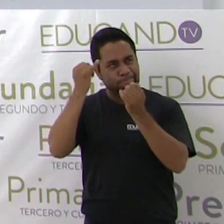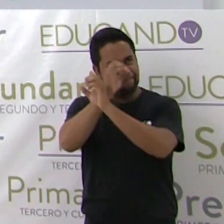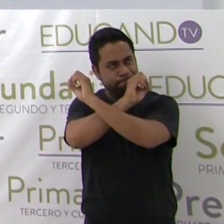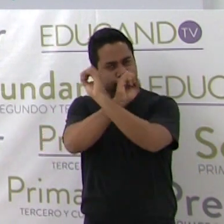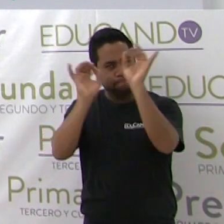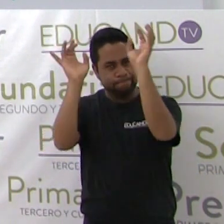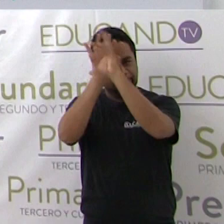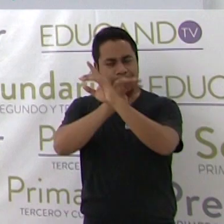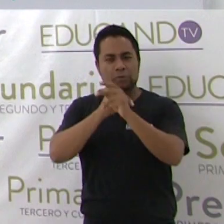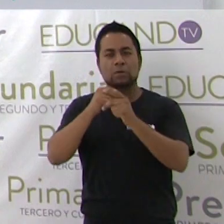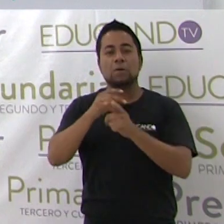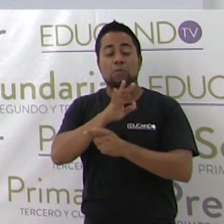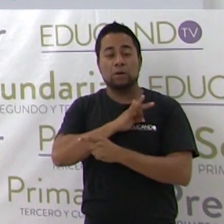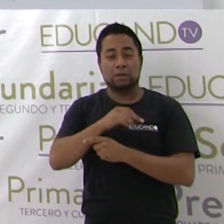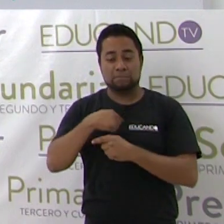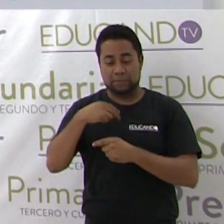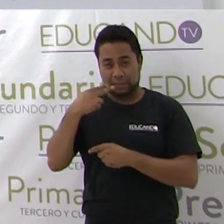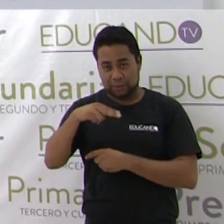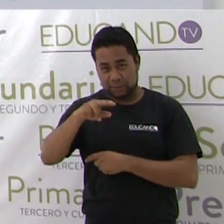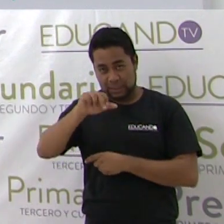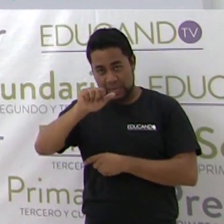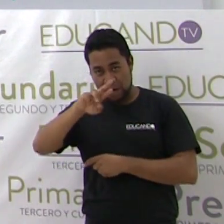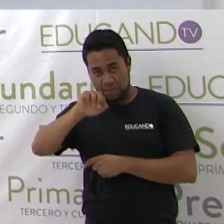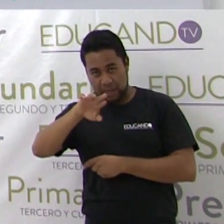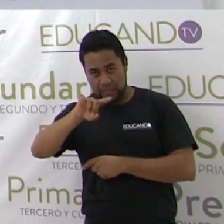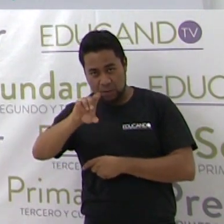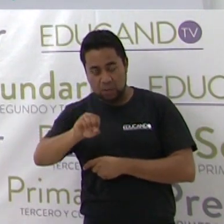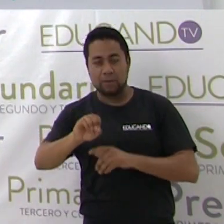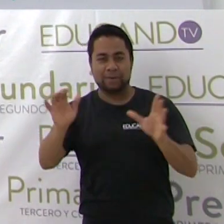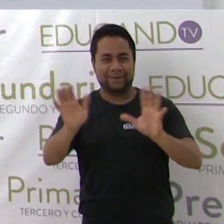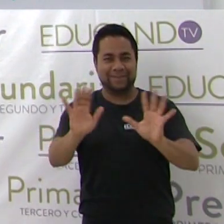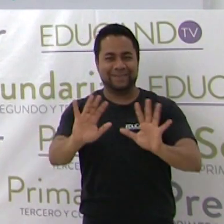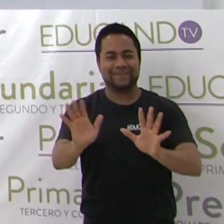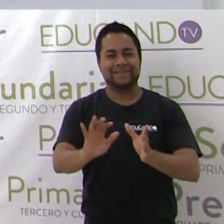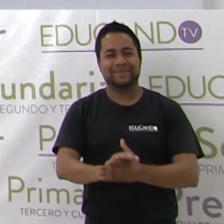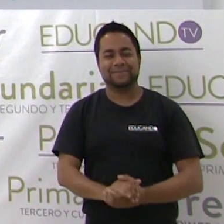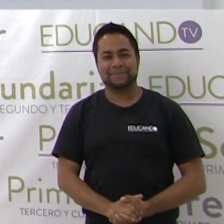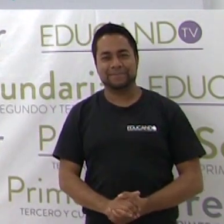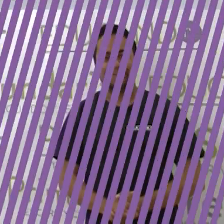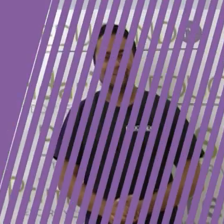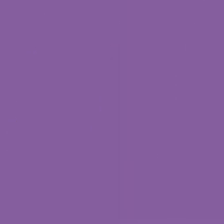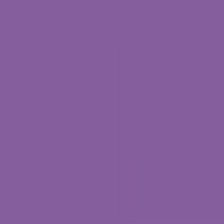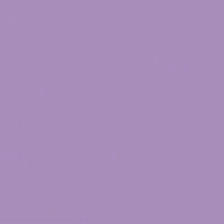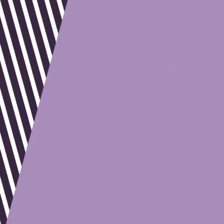imaginación. Mi nombre es Armando Mendoza. Adiós.